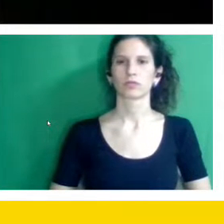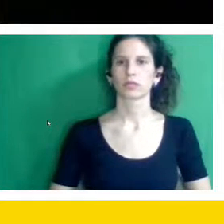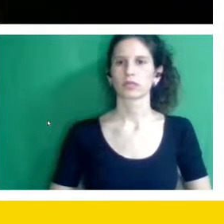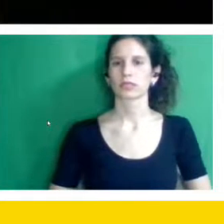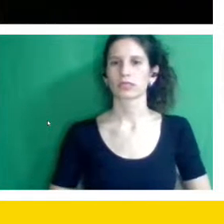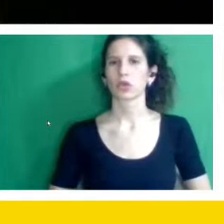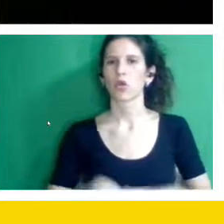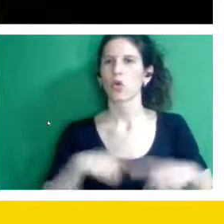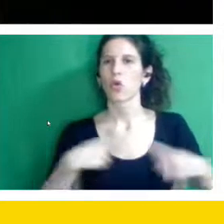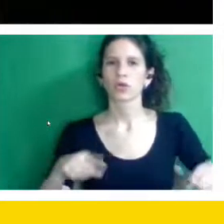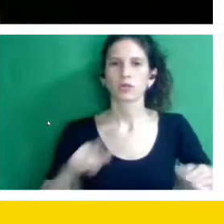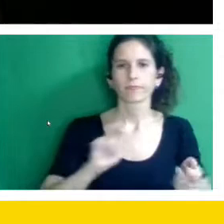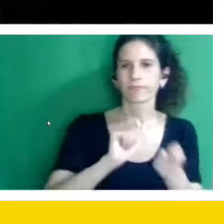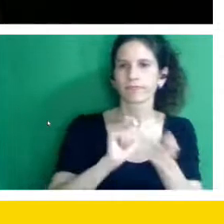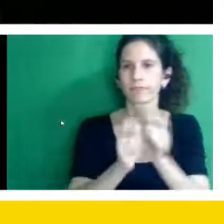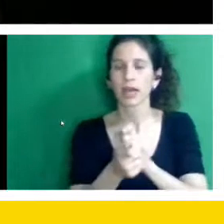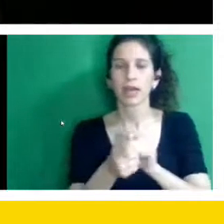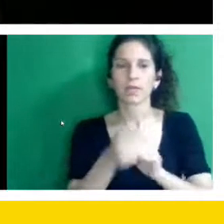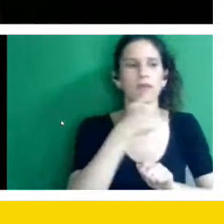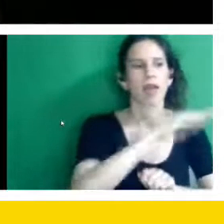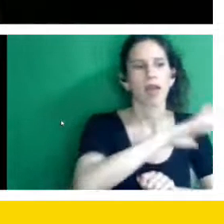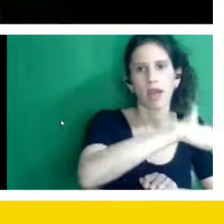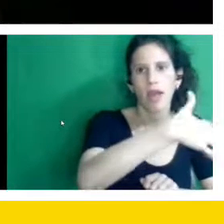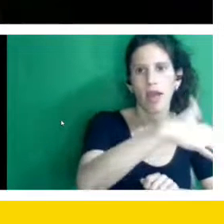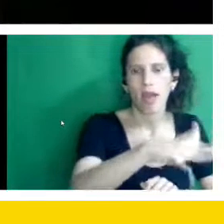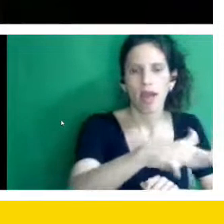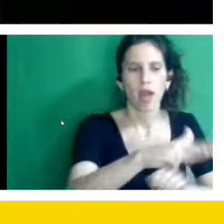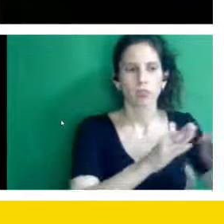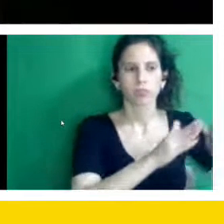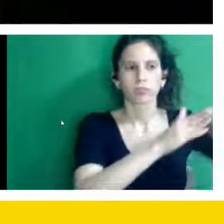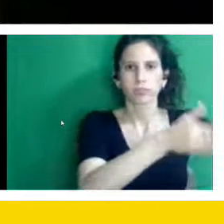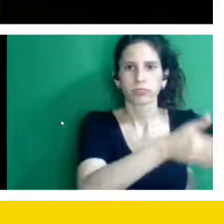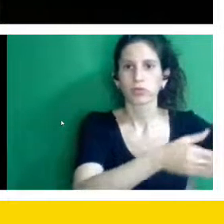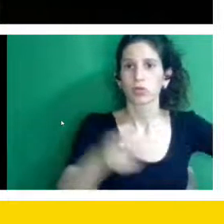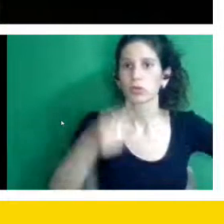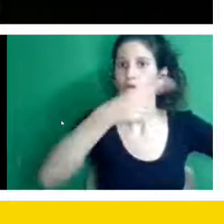responde a eso y nos permite poder subir un transporte fluvial.